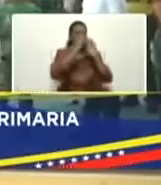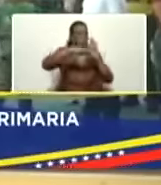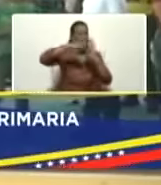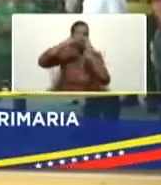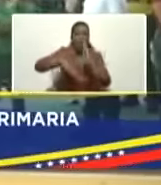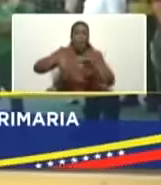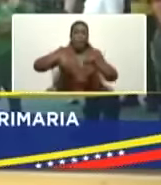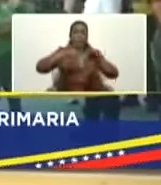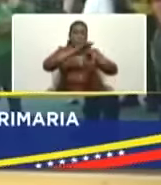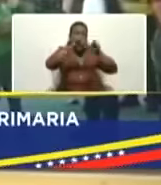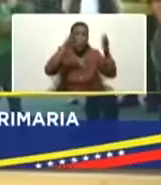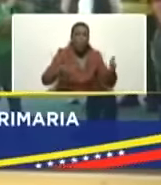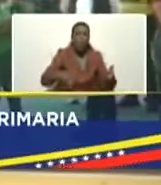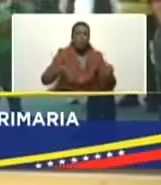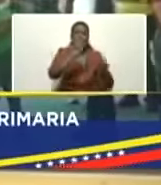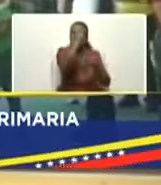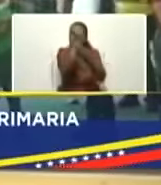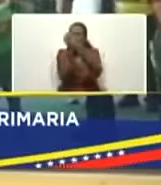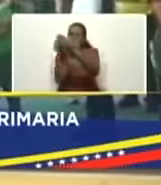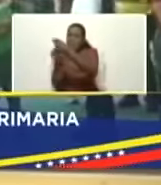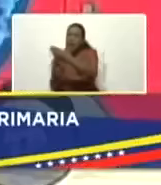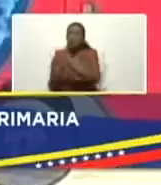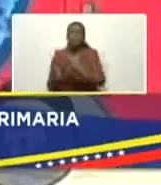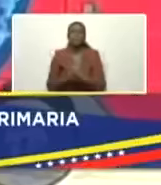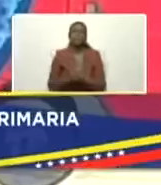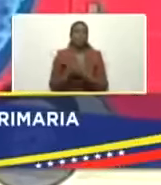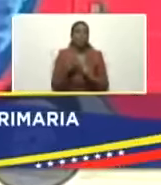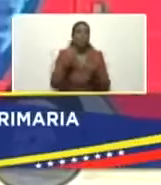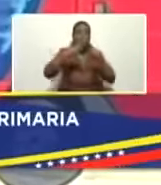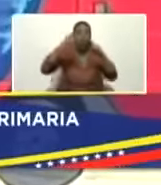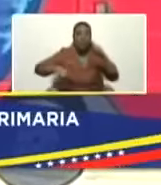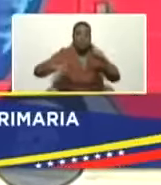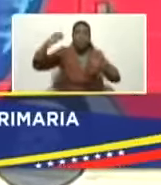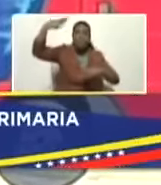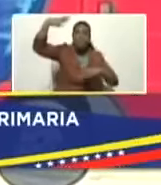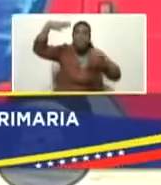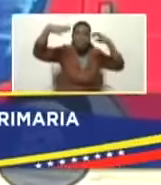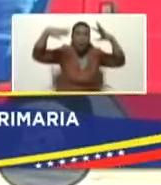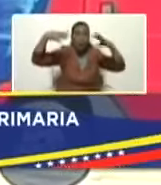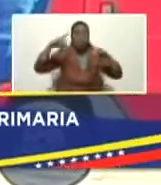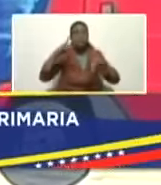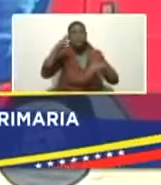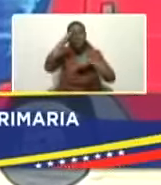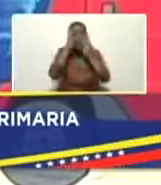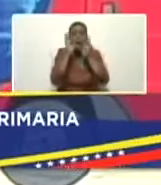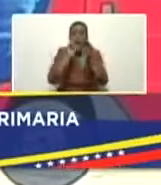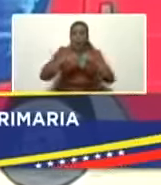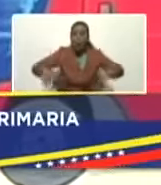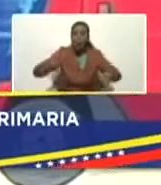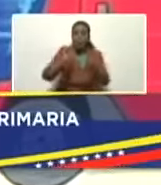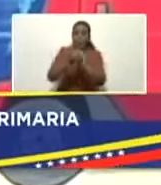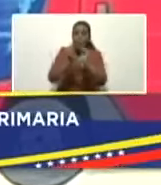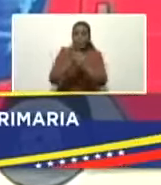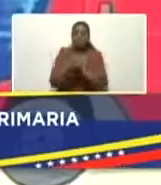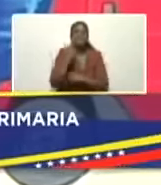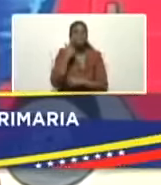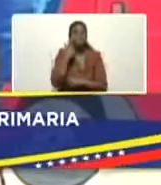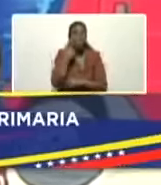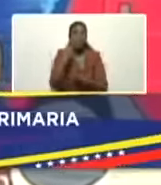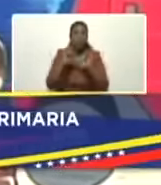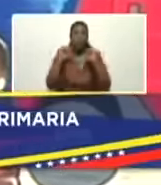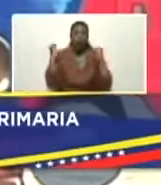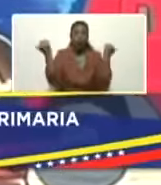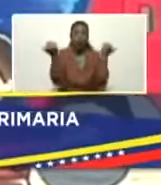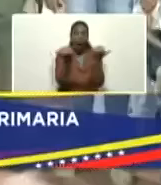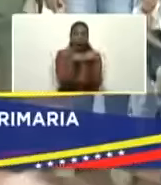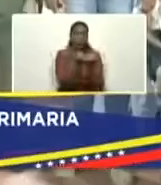con pinturas, fueron recuperadas con electricidad, se atendió la cancha deportiva, todas las áreas